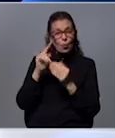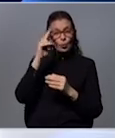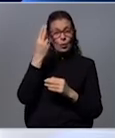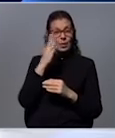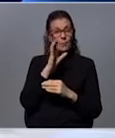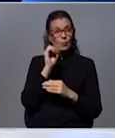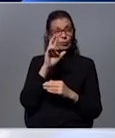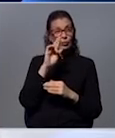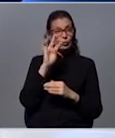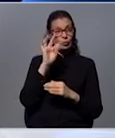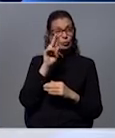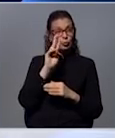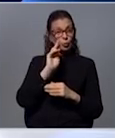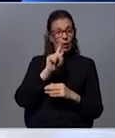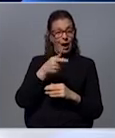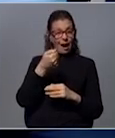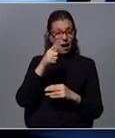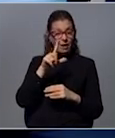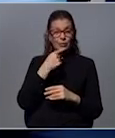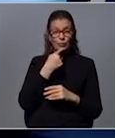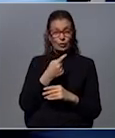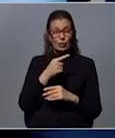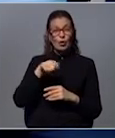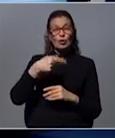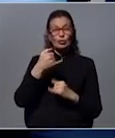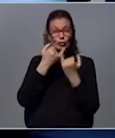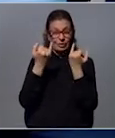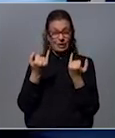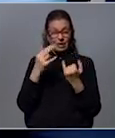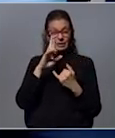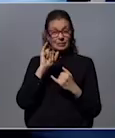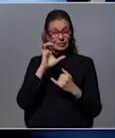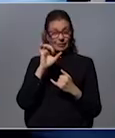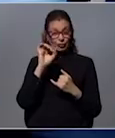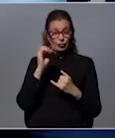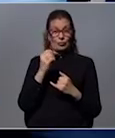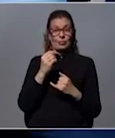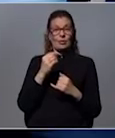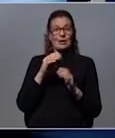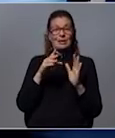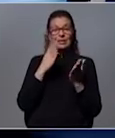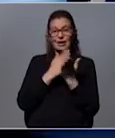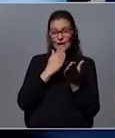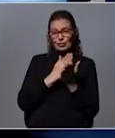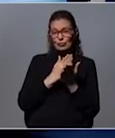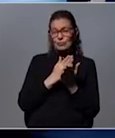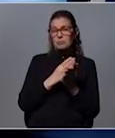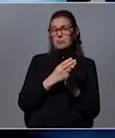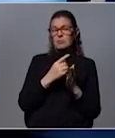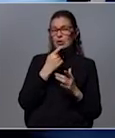lo dijo el otro día yo no lo hice en la revisión de todas las constituciones pero martín risso que sabe de derecho constitucional mucho más que yo en esa misma